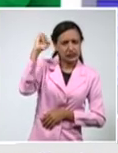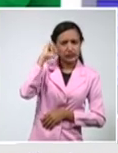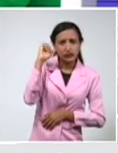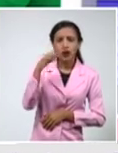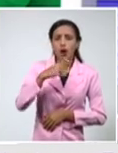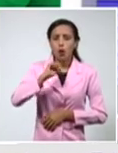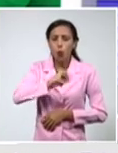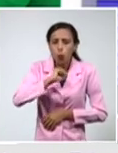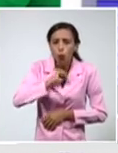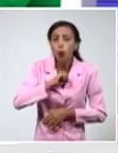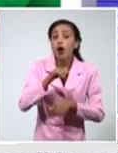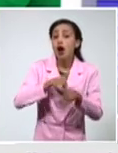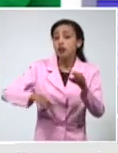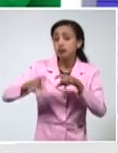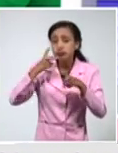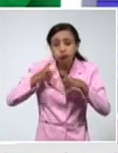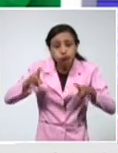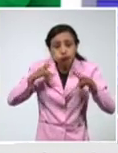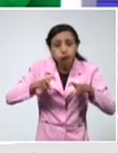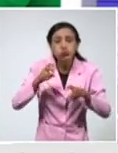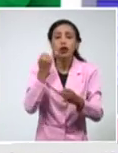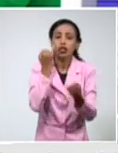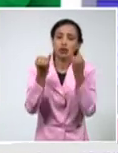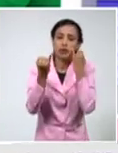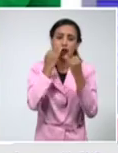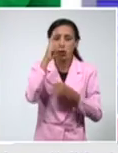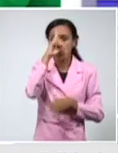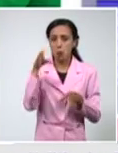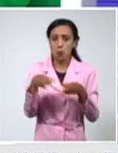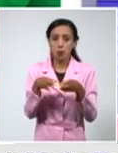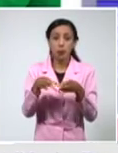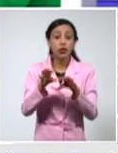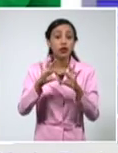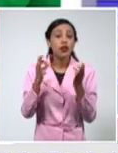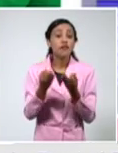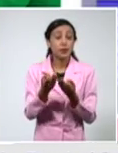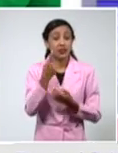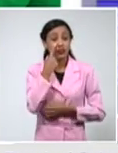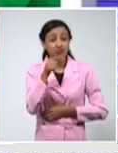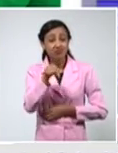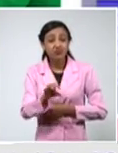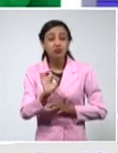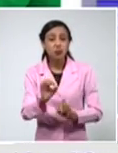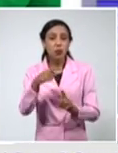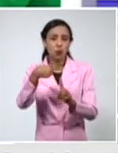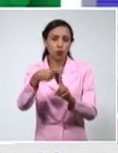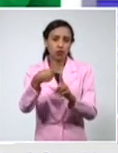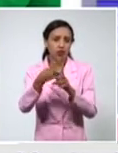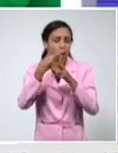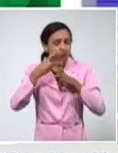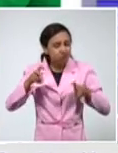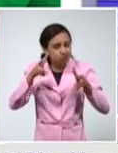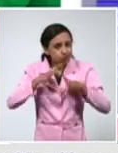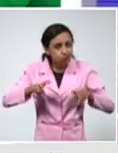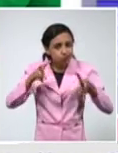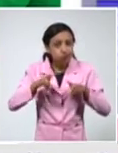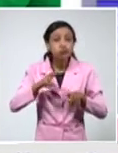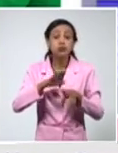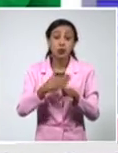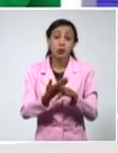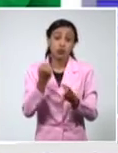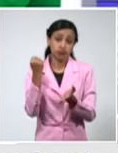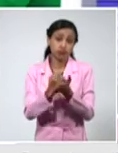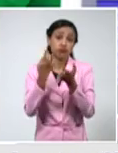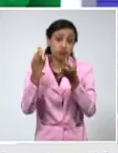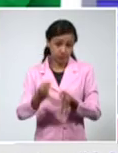Se evaluó, fue identificado por su médico de familia, se hicieron los estudios, se confirmó el